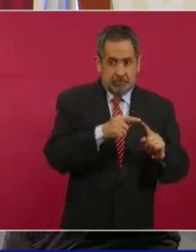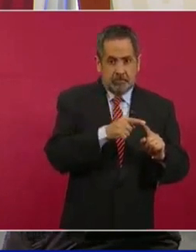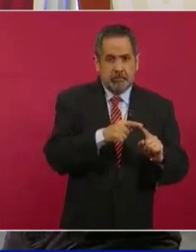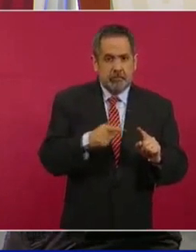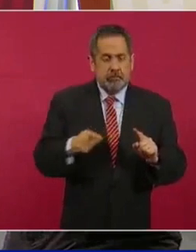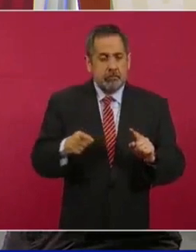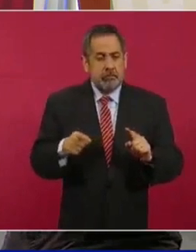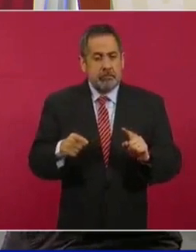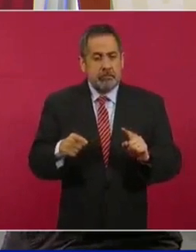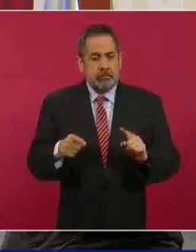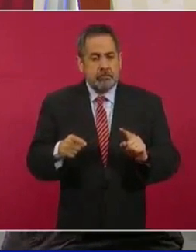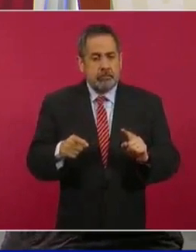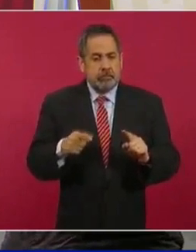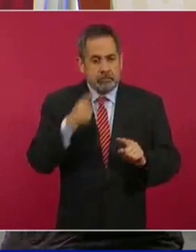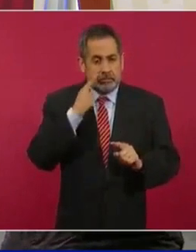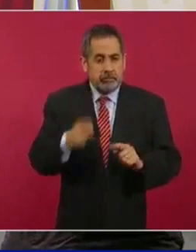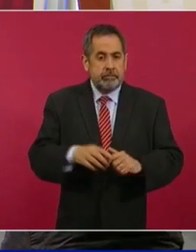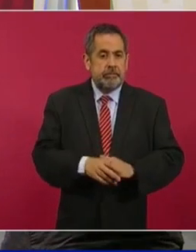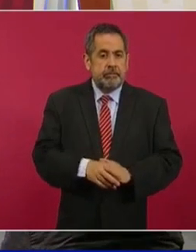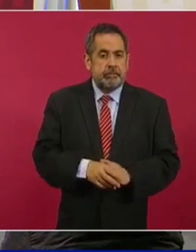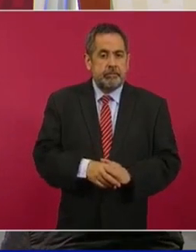90 aquí.